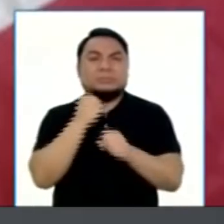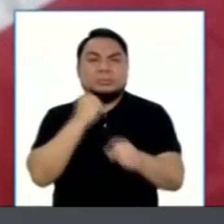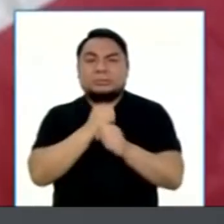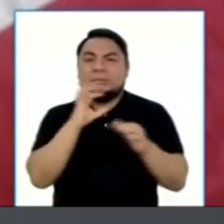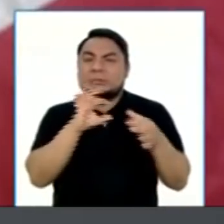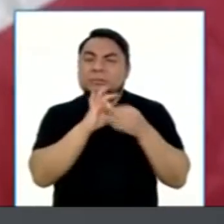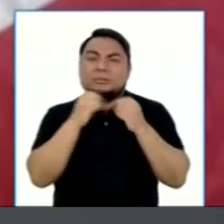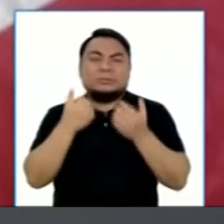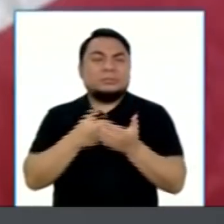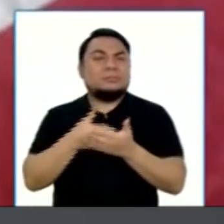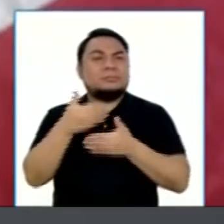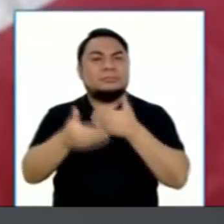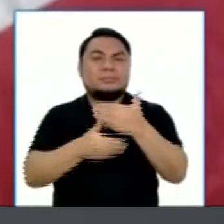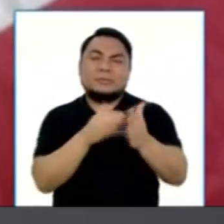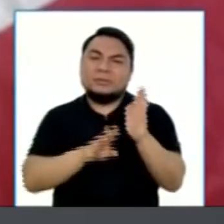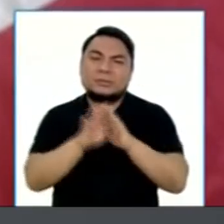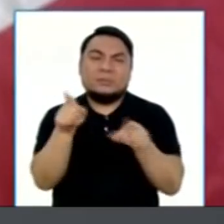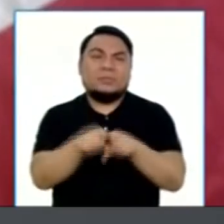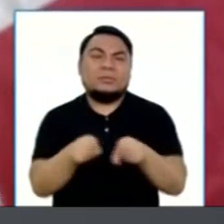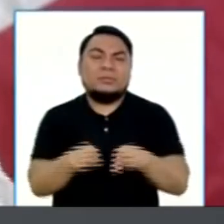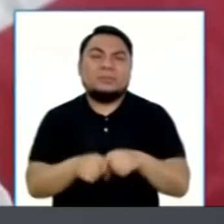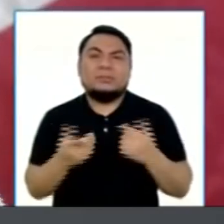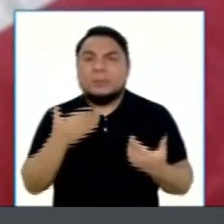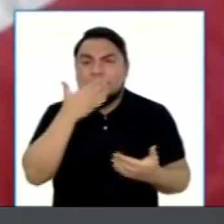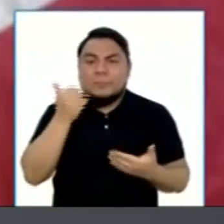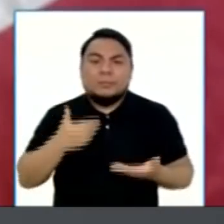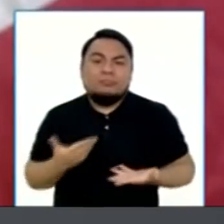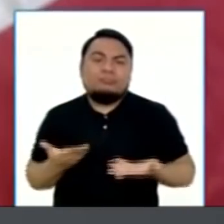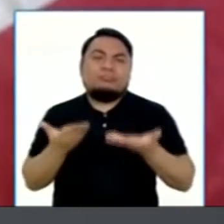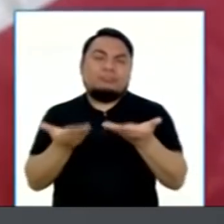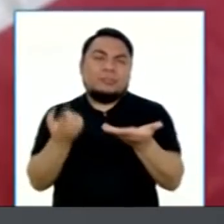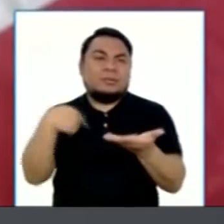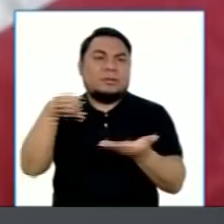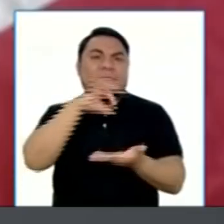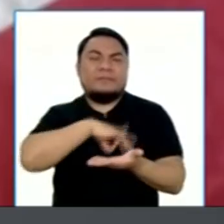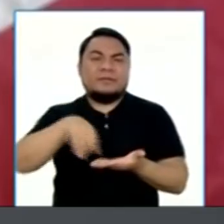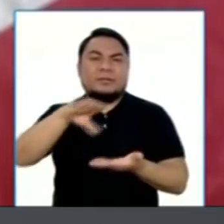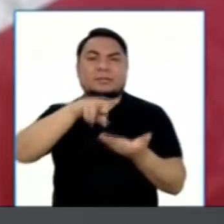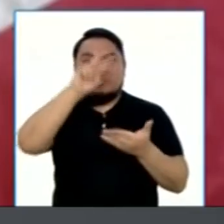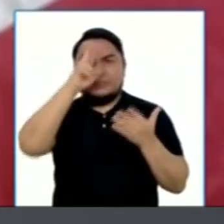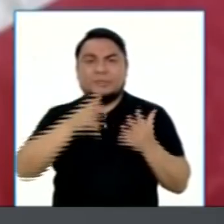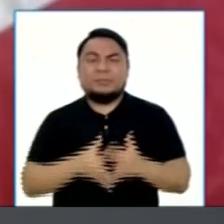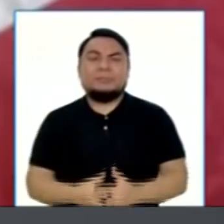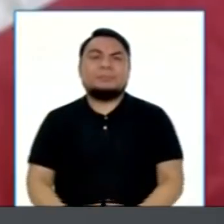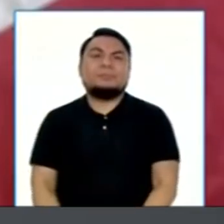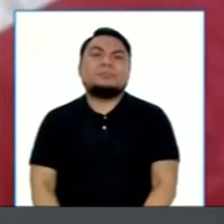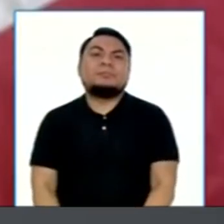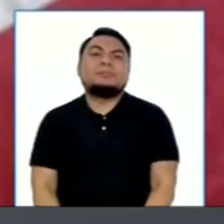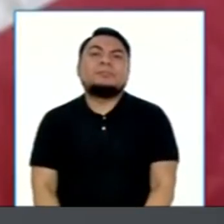compromiso y el mismo entusiasmo para dar lo mejor de nosotros en beneficio de los peruanos.